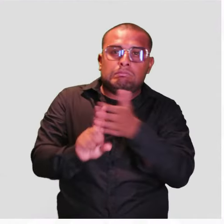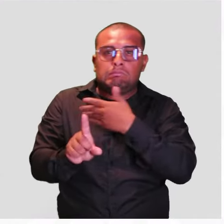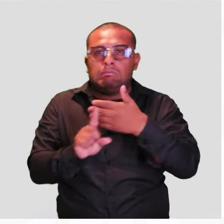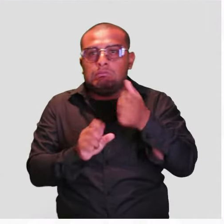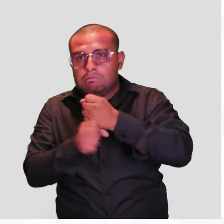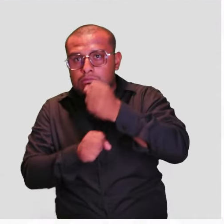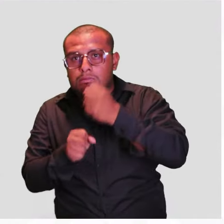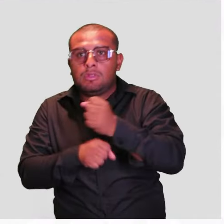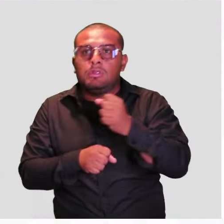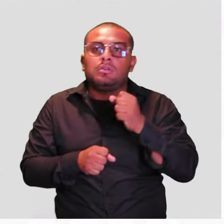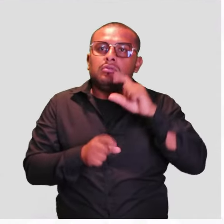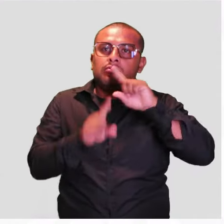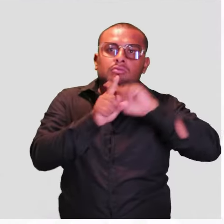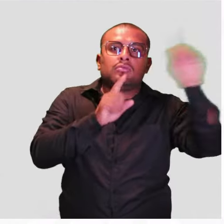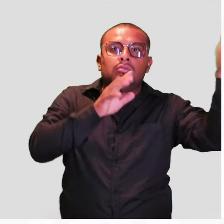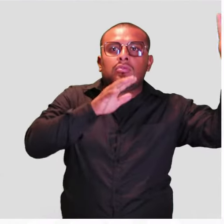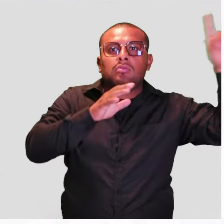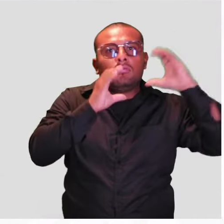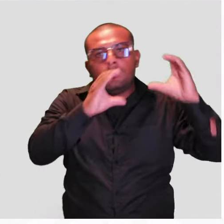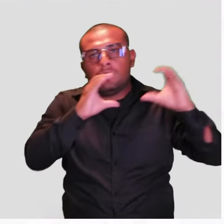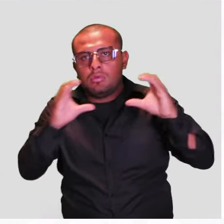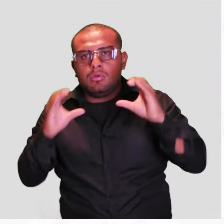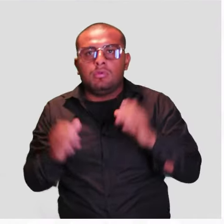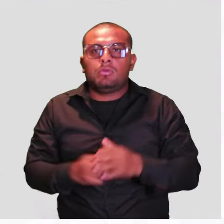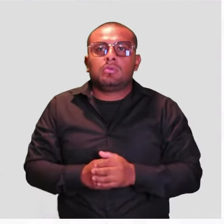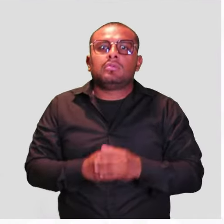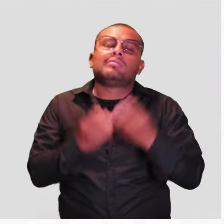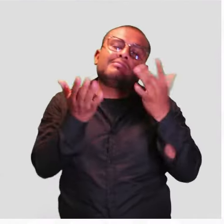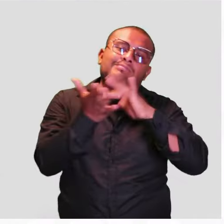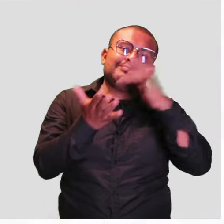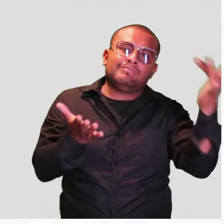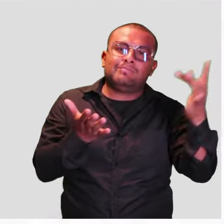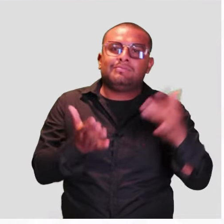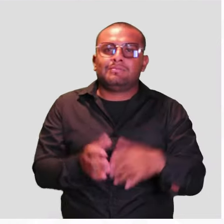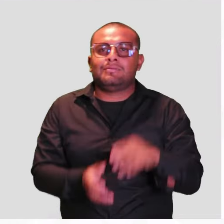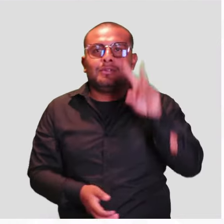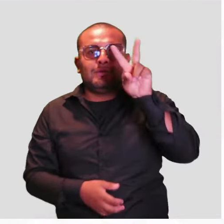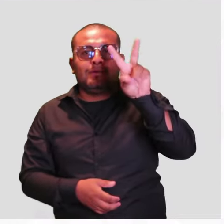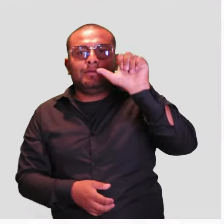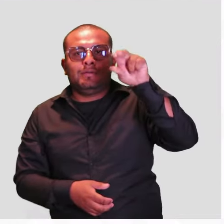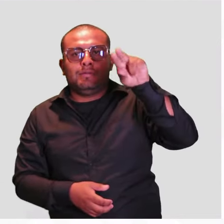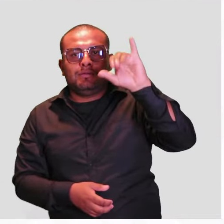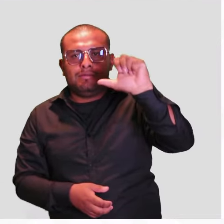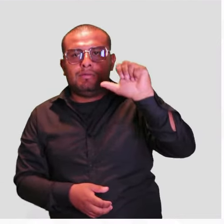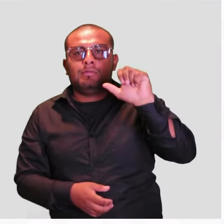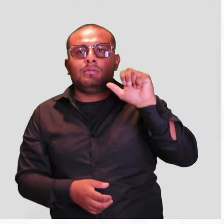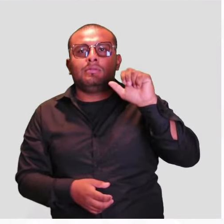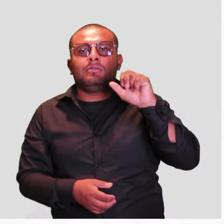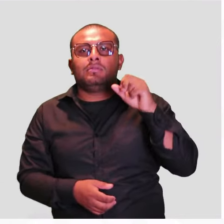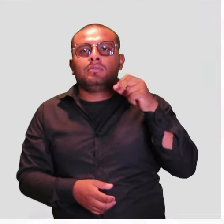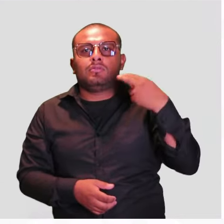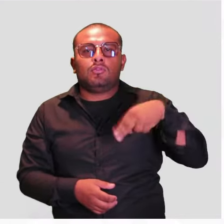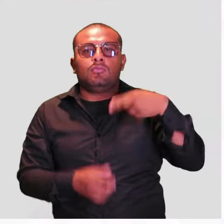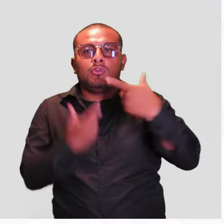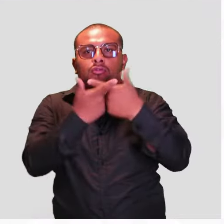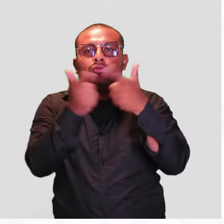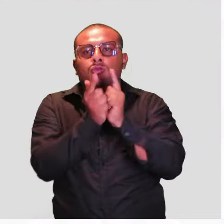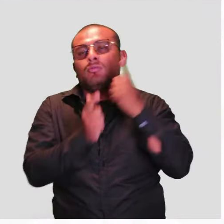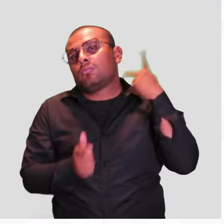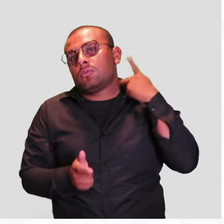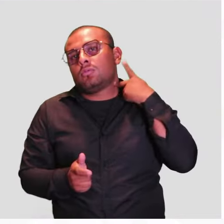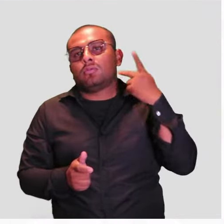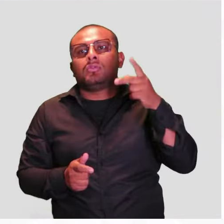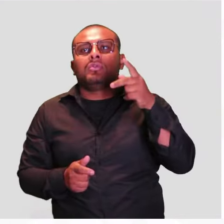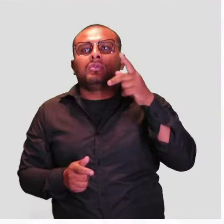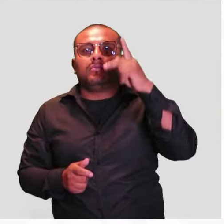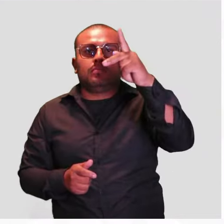Gracias, candidata Vania Camacho Galván, candidata por el Partido Revolucionario Institucional, y seguimos llevando a cabo la invitación a las